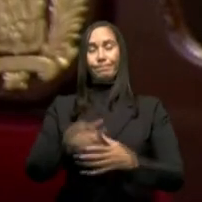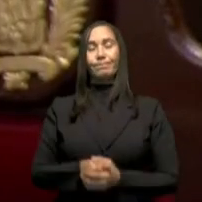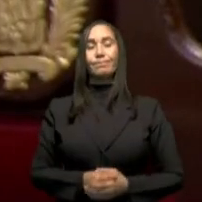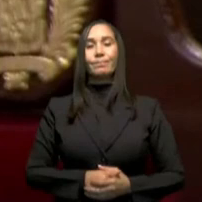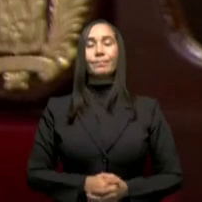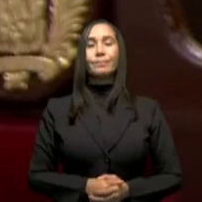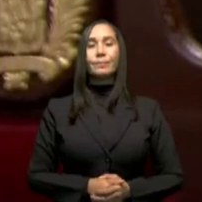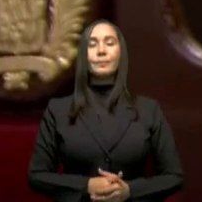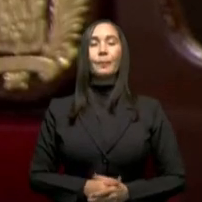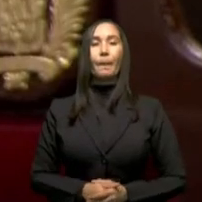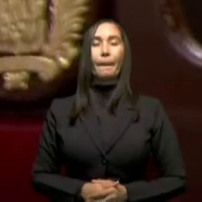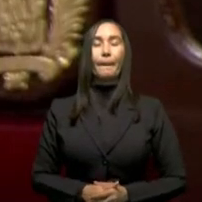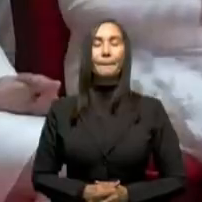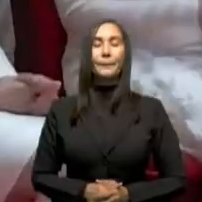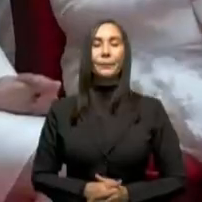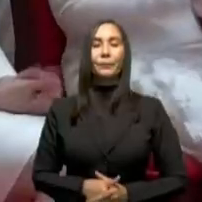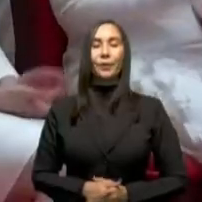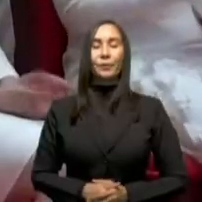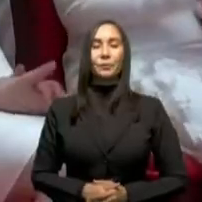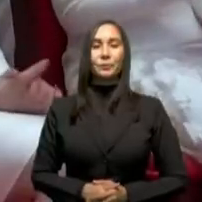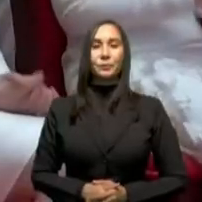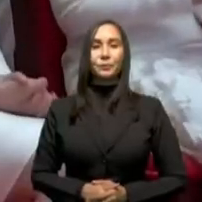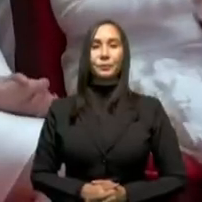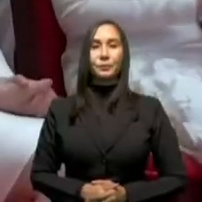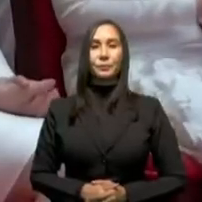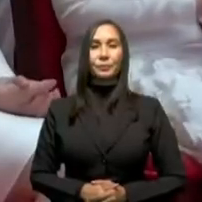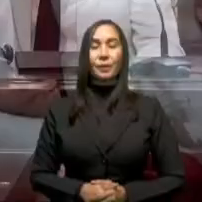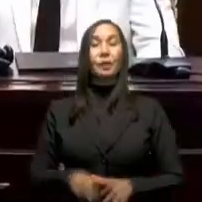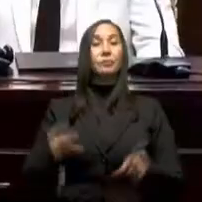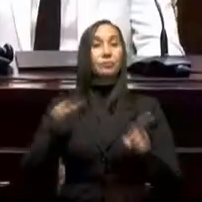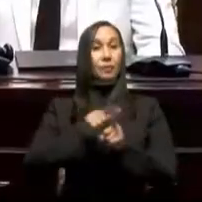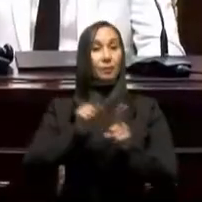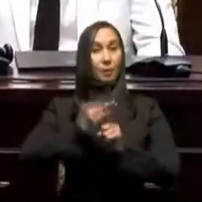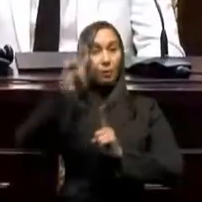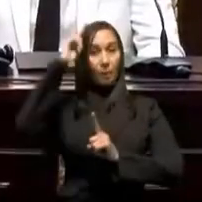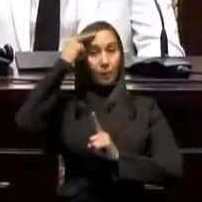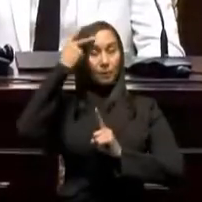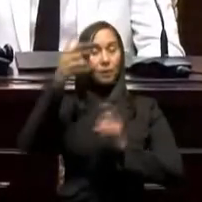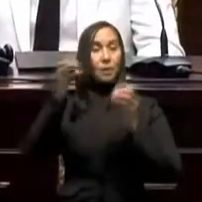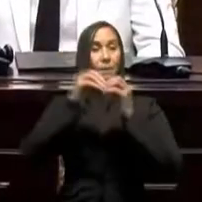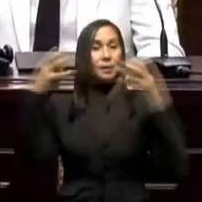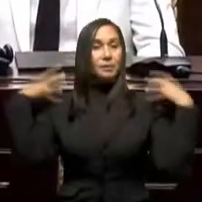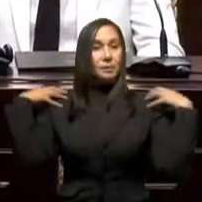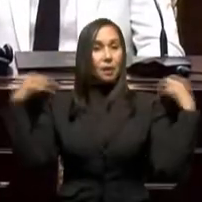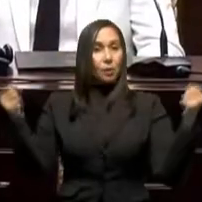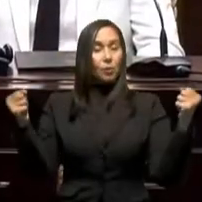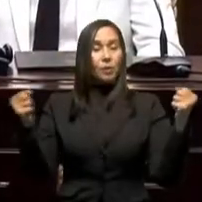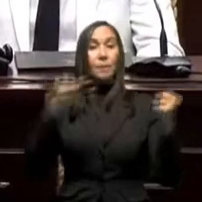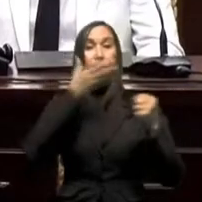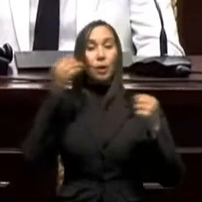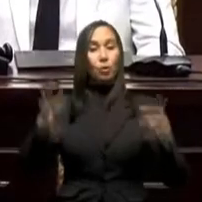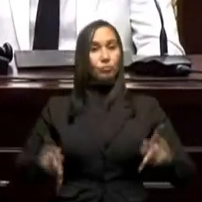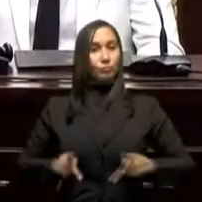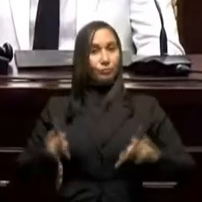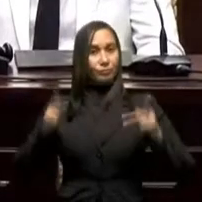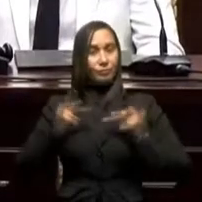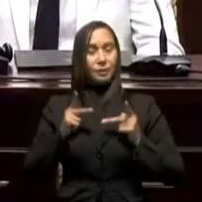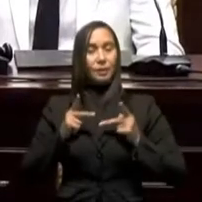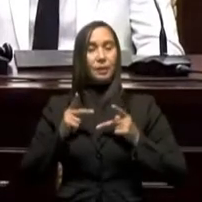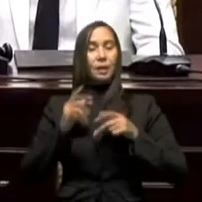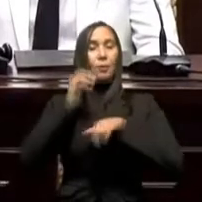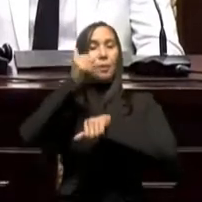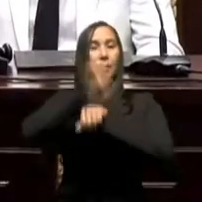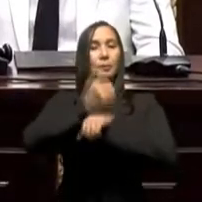como parte de las políticas de más salud más calidad de vida estamos implementando